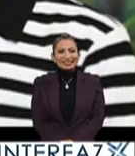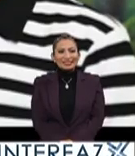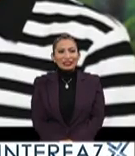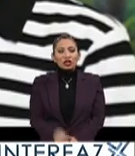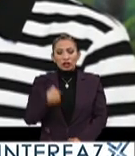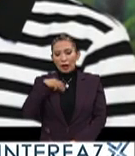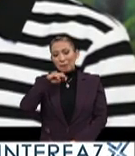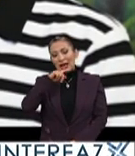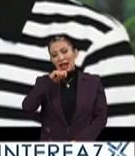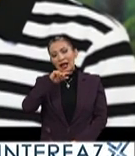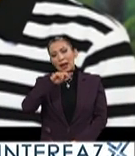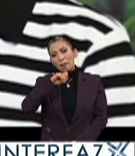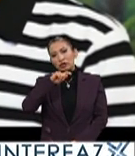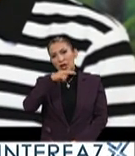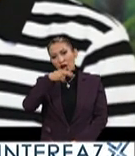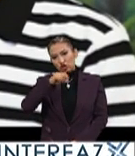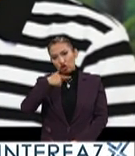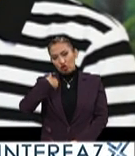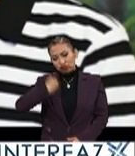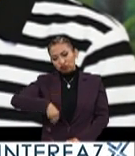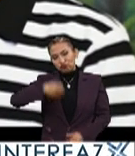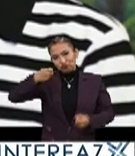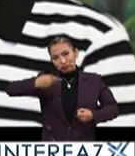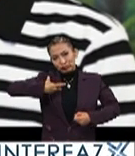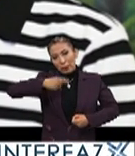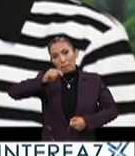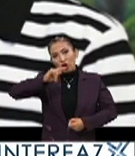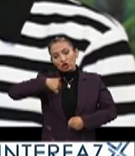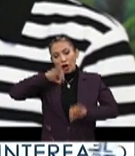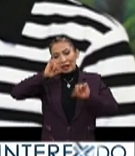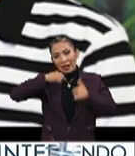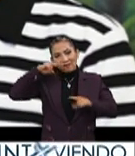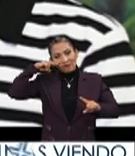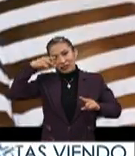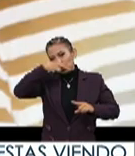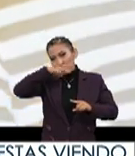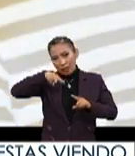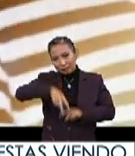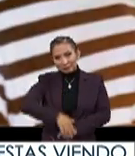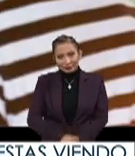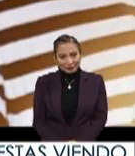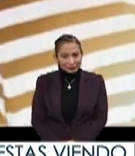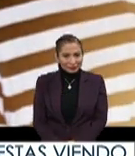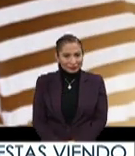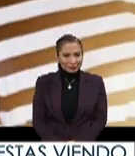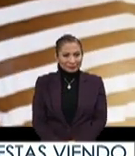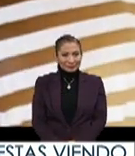Soy Miguel Ángel Montaño, me dicen POSC y soy artista visual.